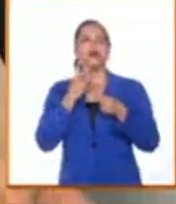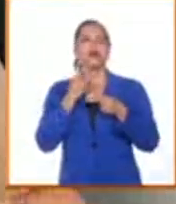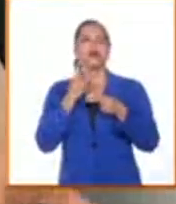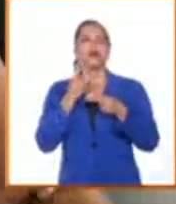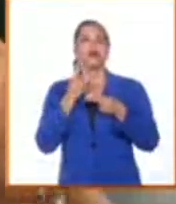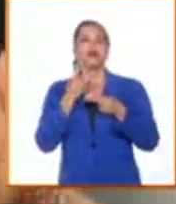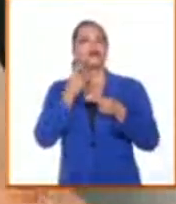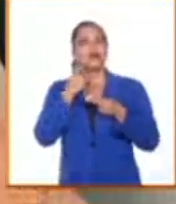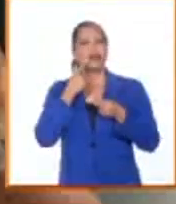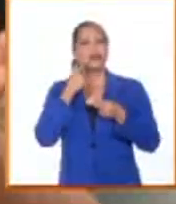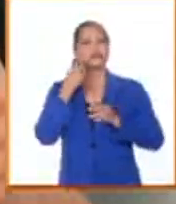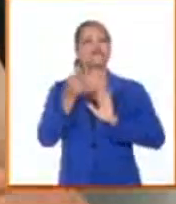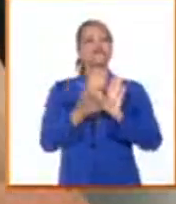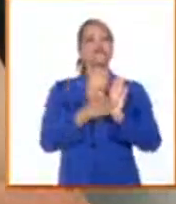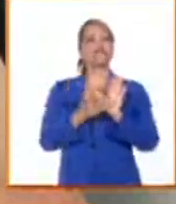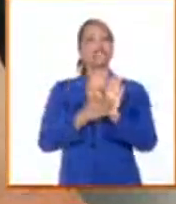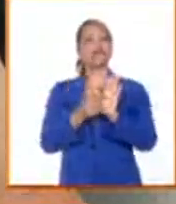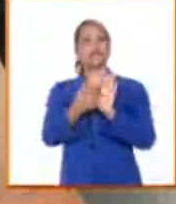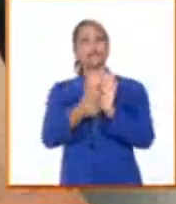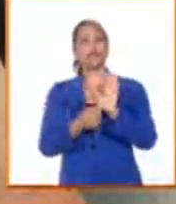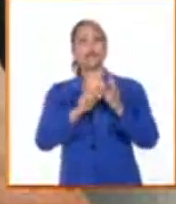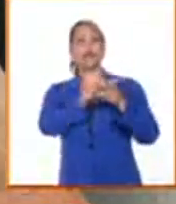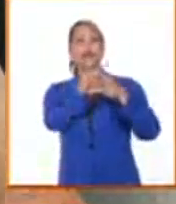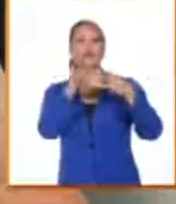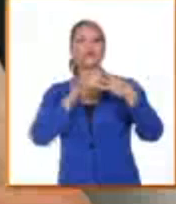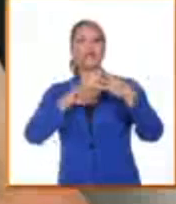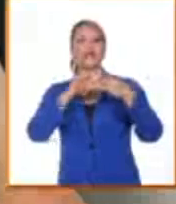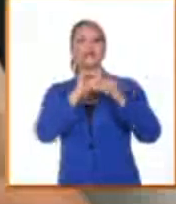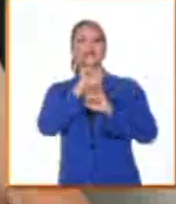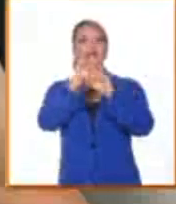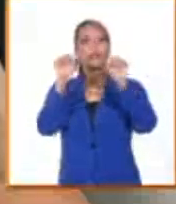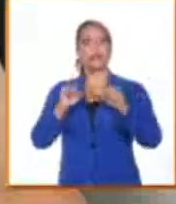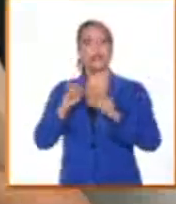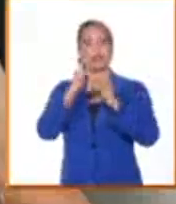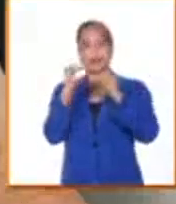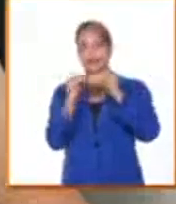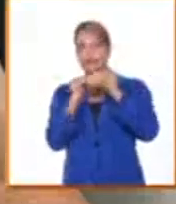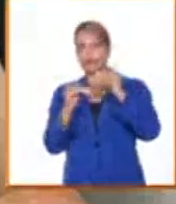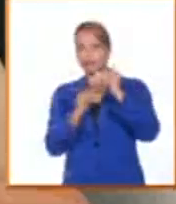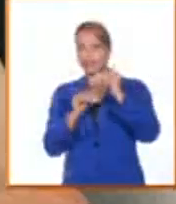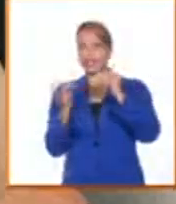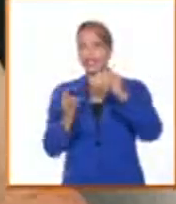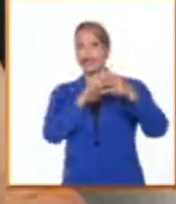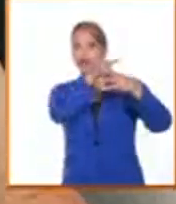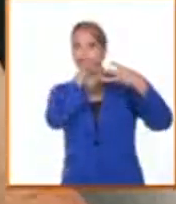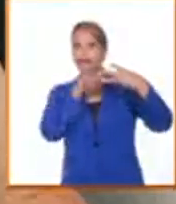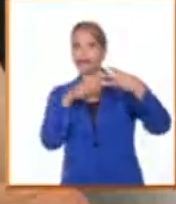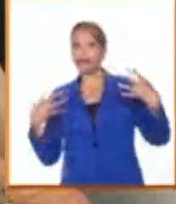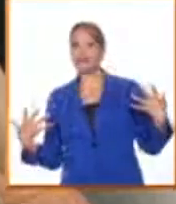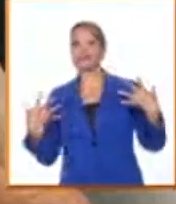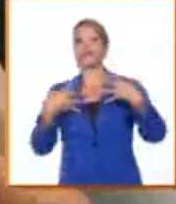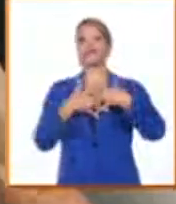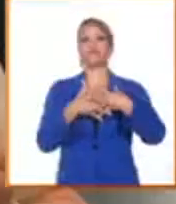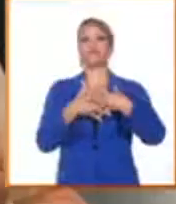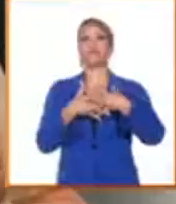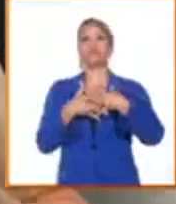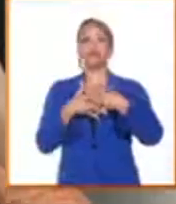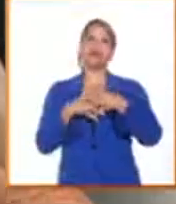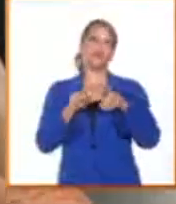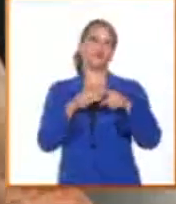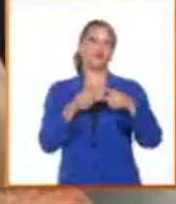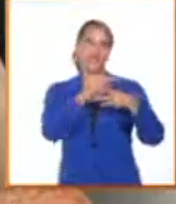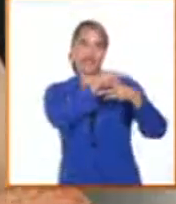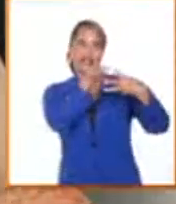en evidencia la existencia de esos tres subsistemas que tienen que actuar en estrecha relación los unos con los otros, porque entre